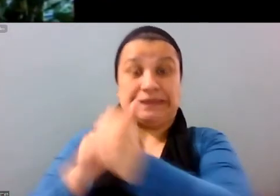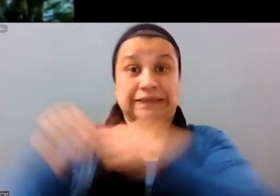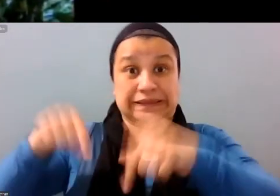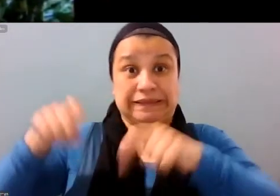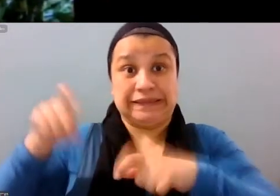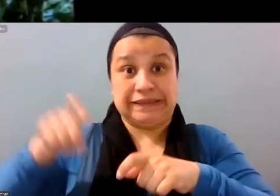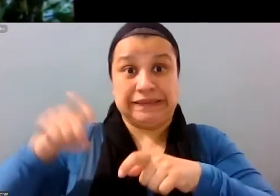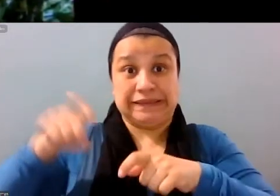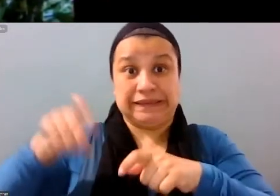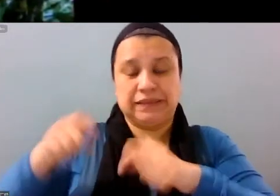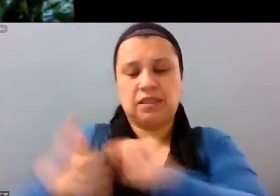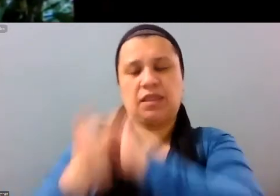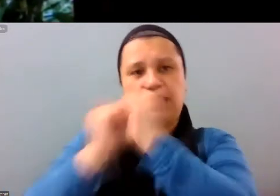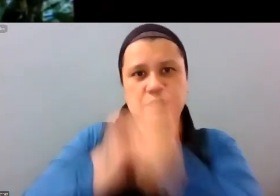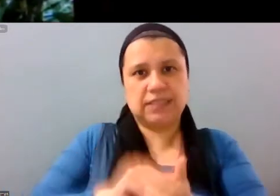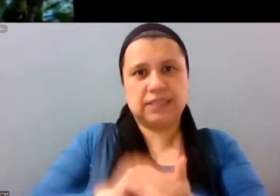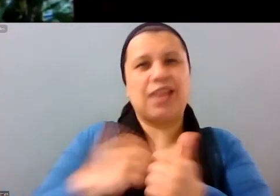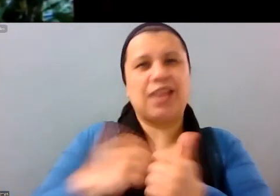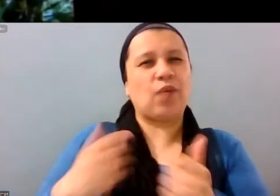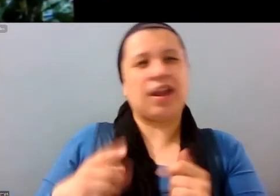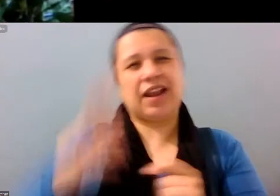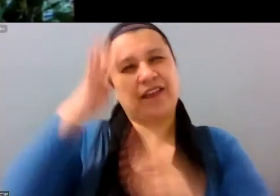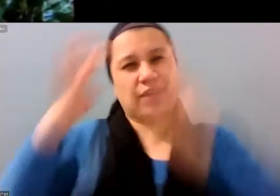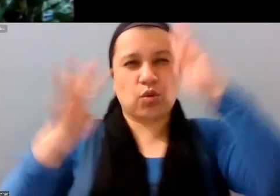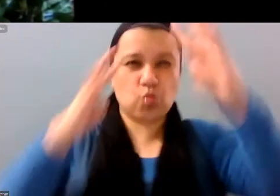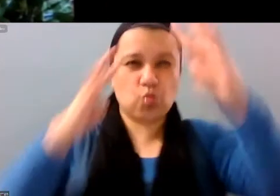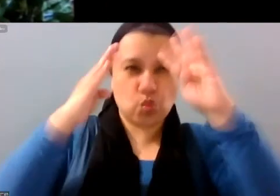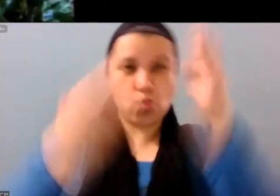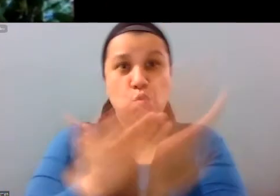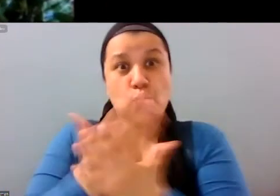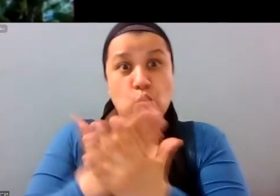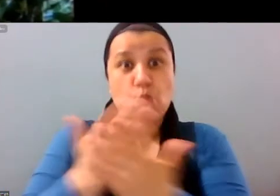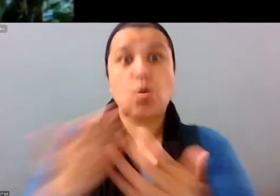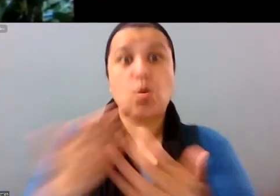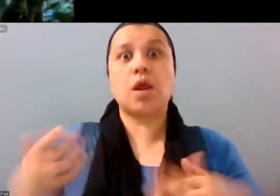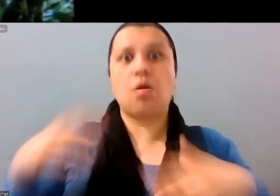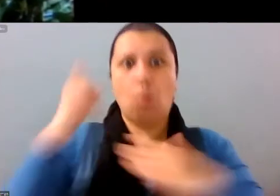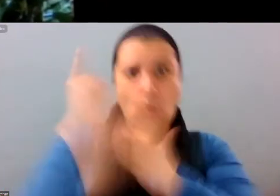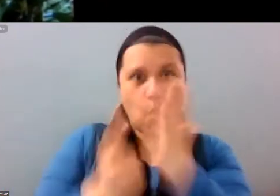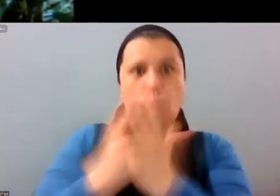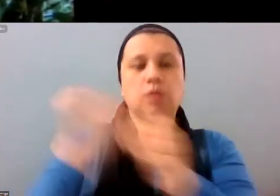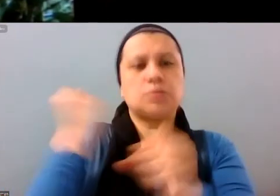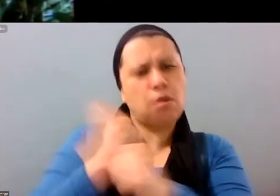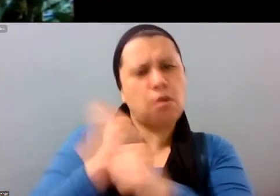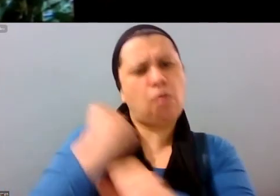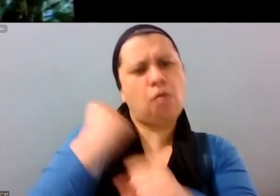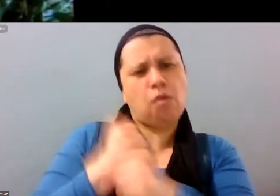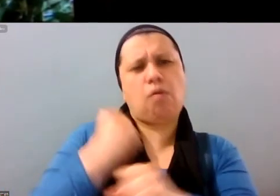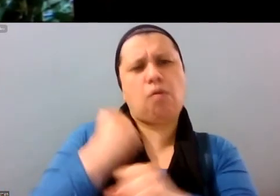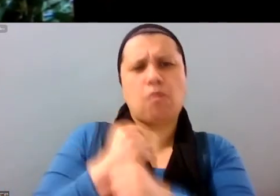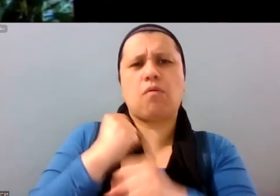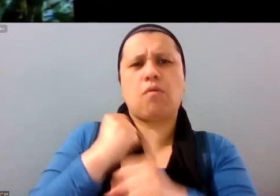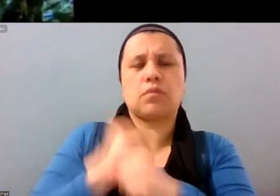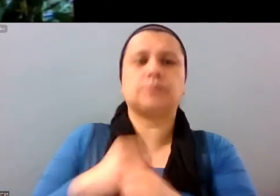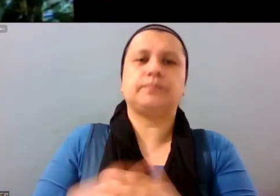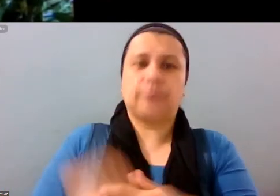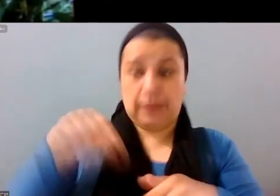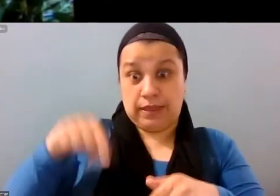transformación y reinvención que requirió de muchas horas de trabajo y en segunda instancia la